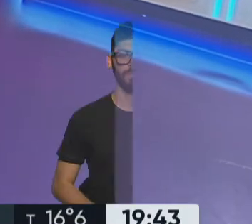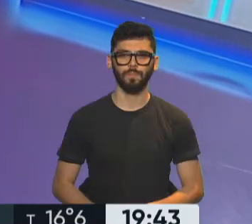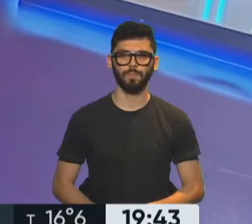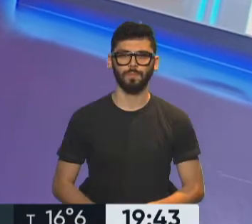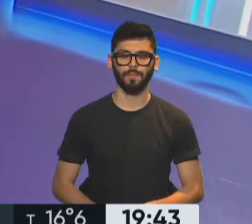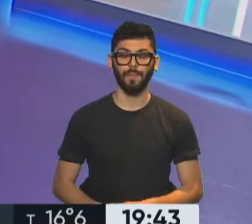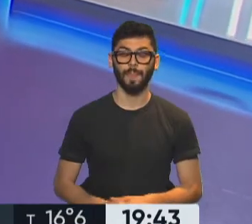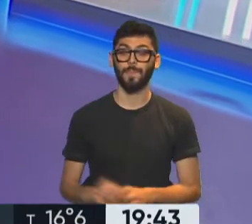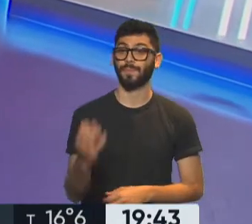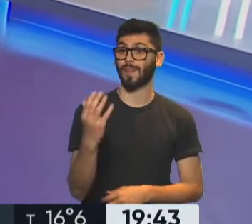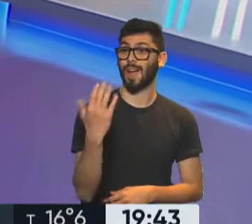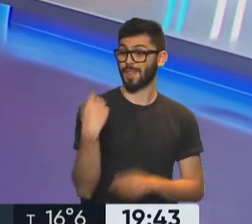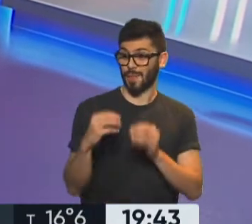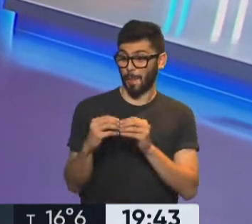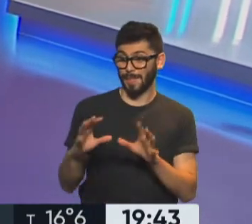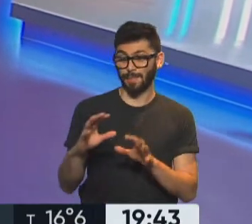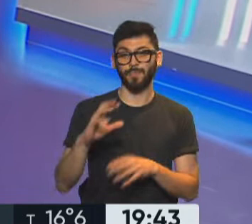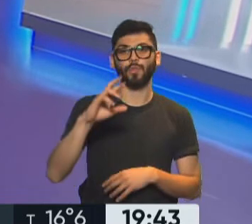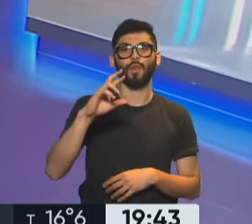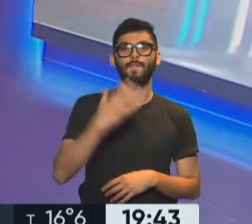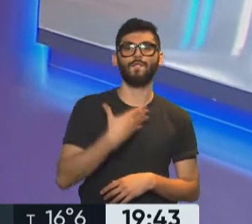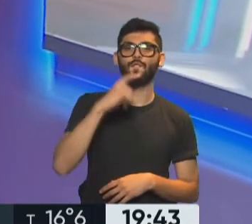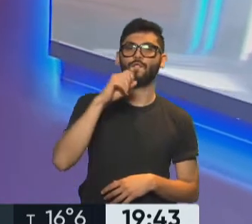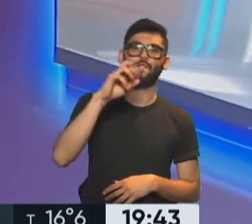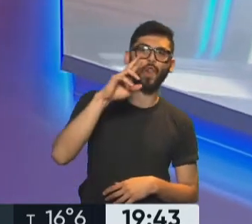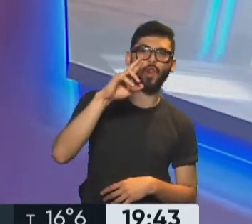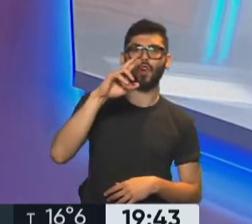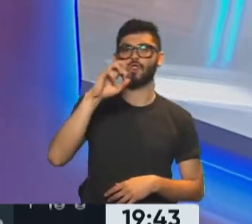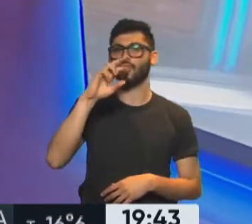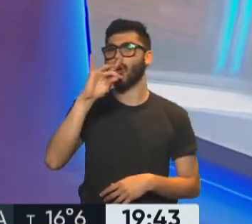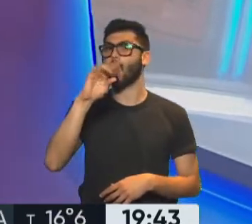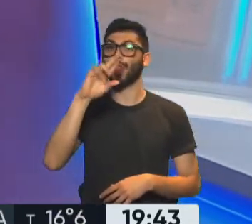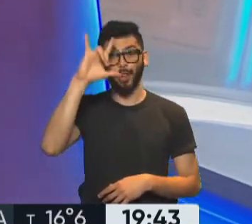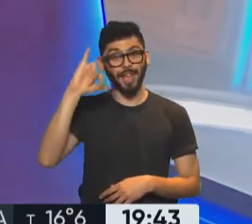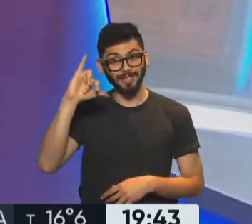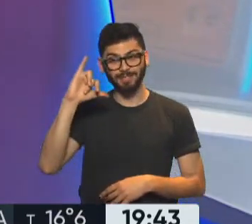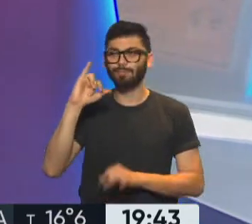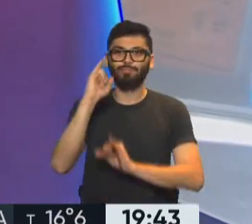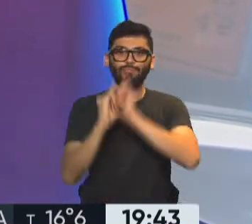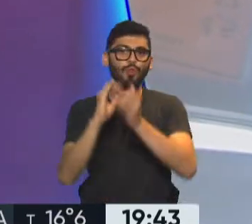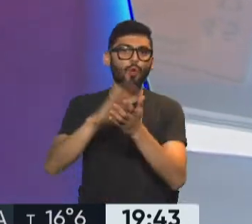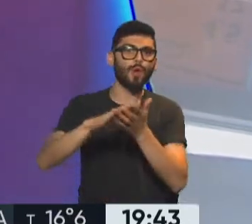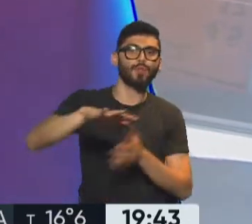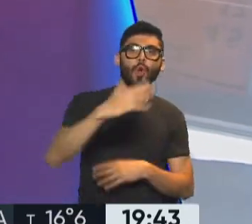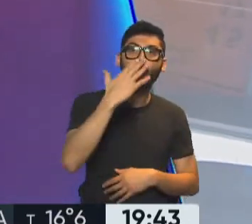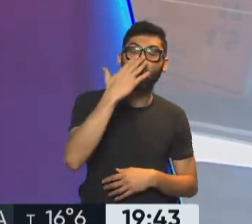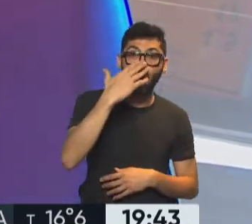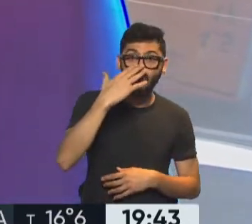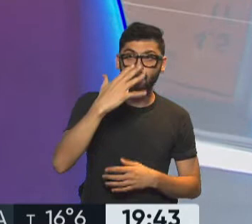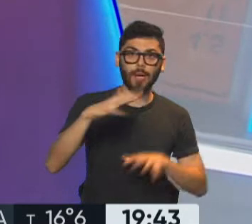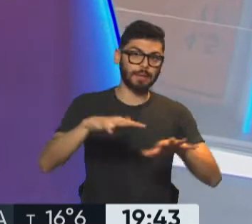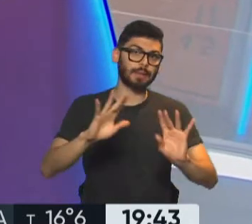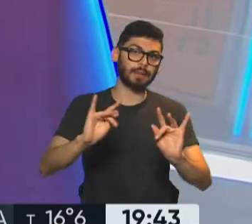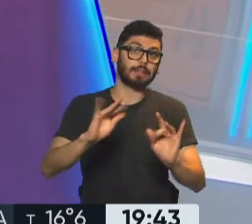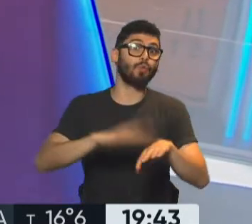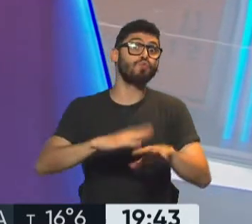En una primera entrega, nuestra compañera Florencia Rodríguez nos informaba sobre la dramática situación en Córdoba debido a los incendios. Incluso